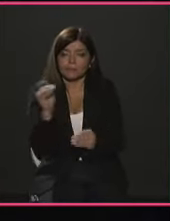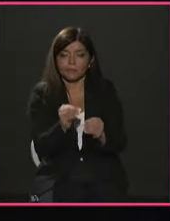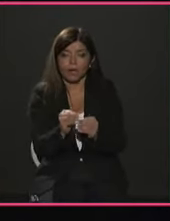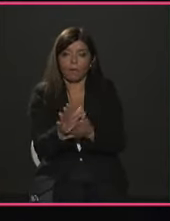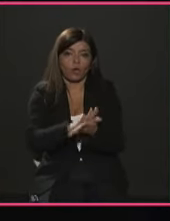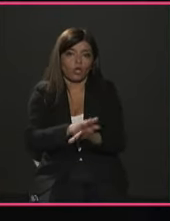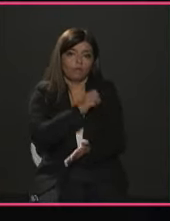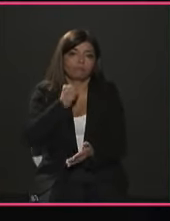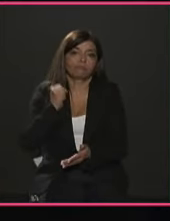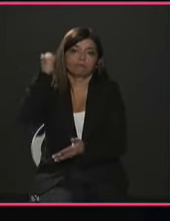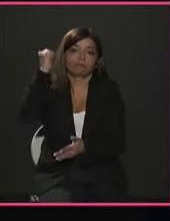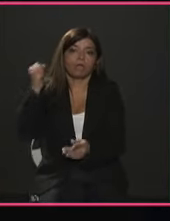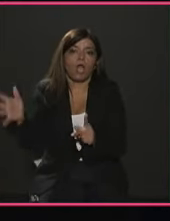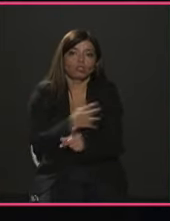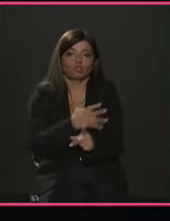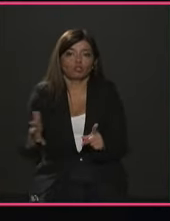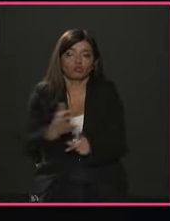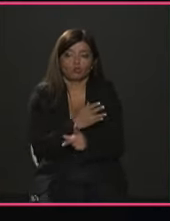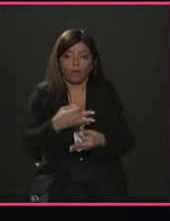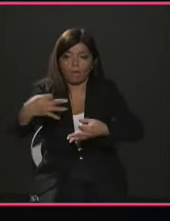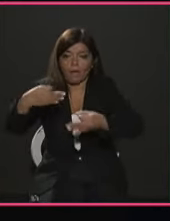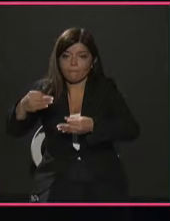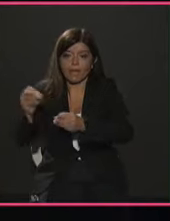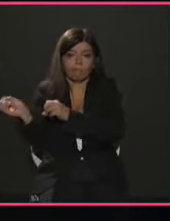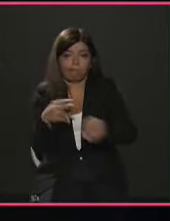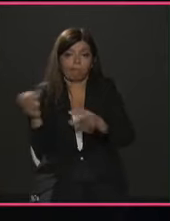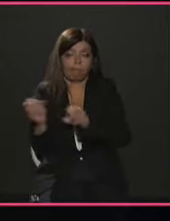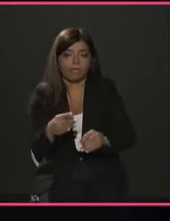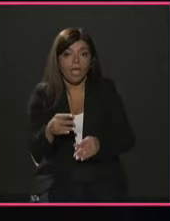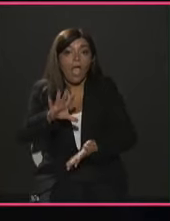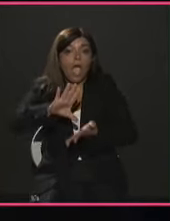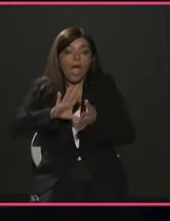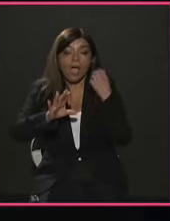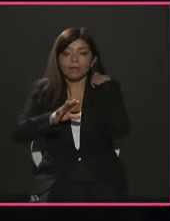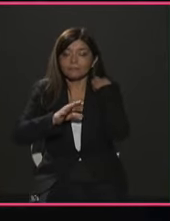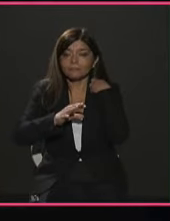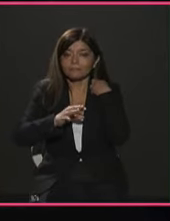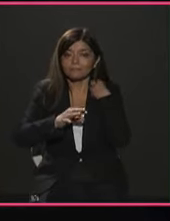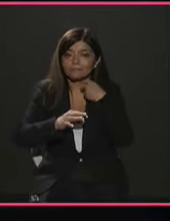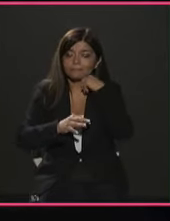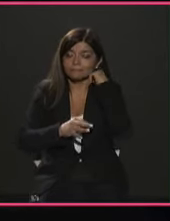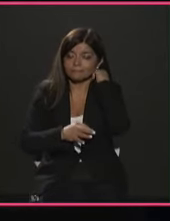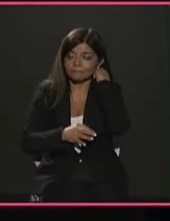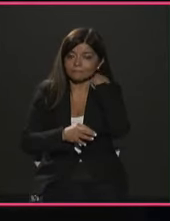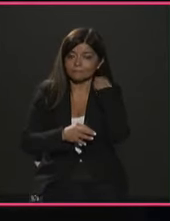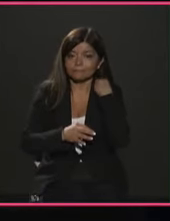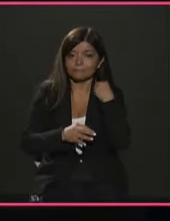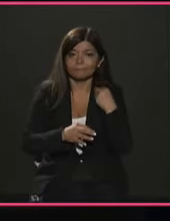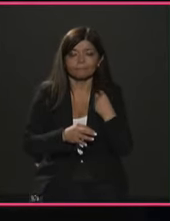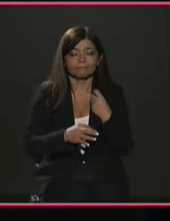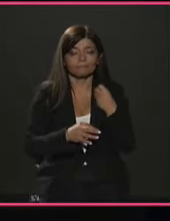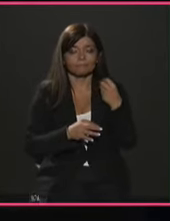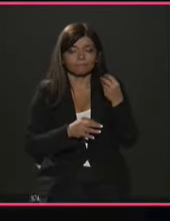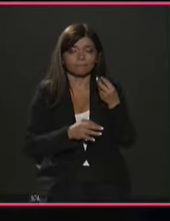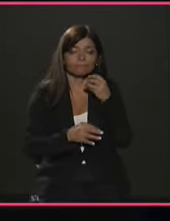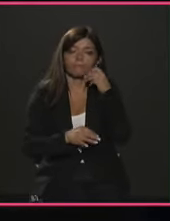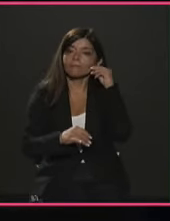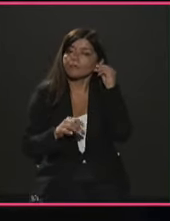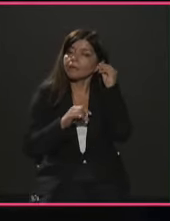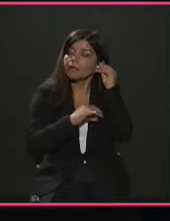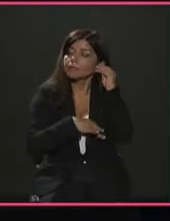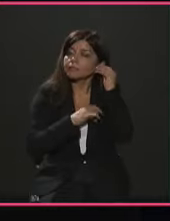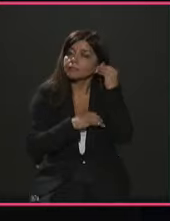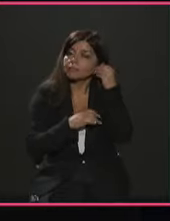suicidio por ejemplo tortura en Chile las condiciones de trabajo en las plataformas digitales la evaluó la universidad de